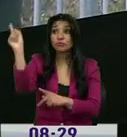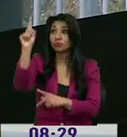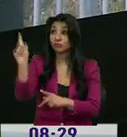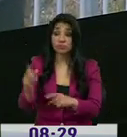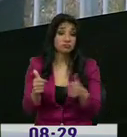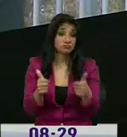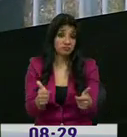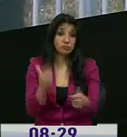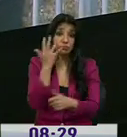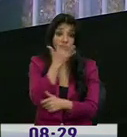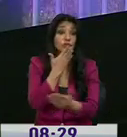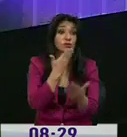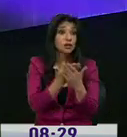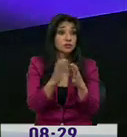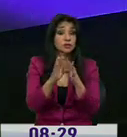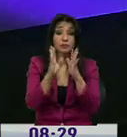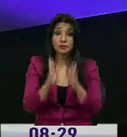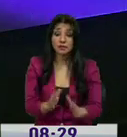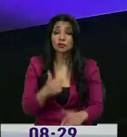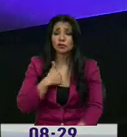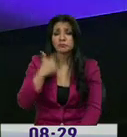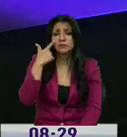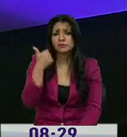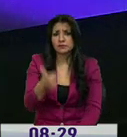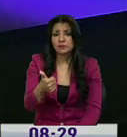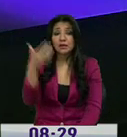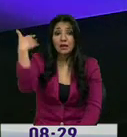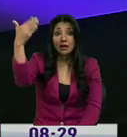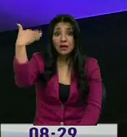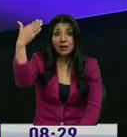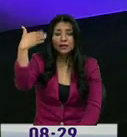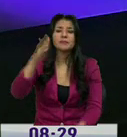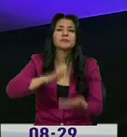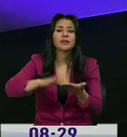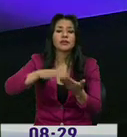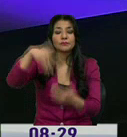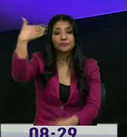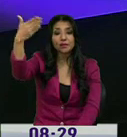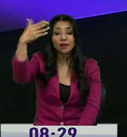parece lindísimo. Gracias, Andrea Orbe. Eso me parece realmente,